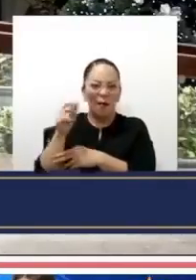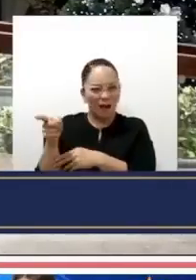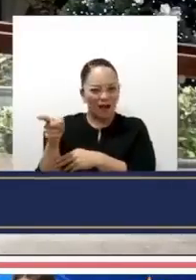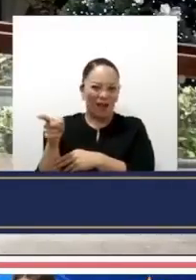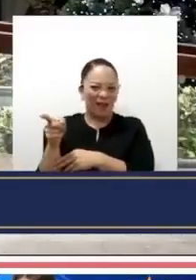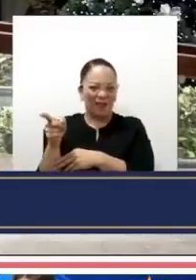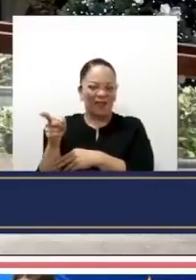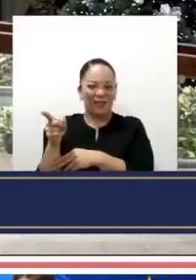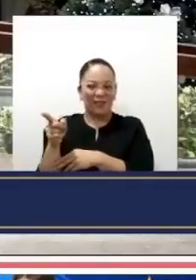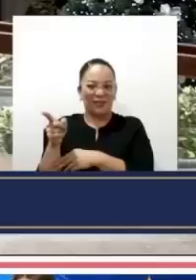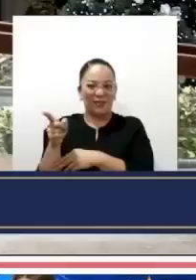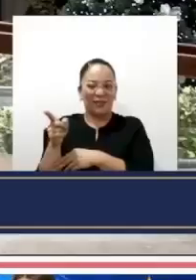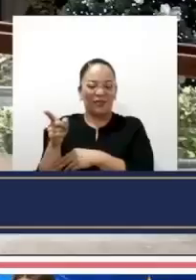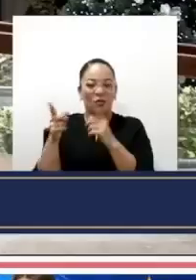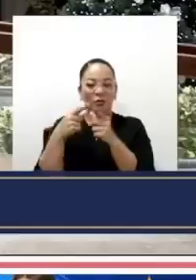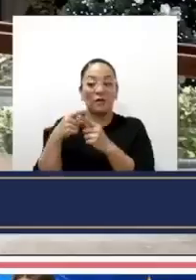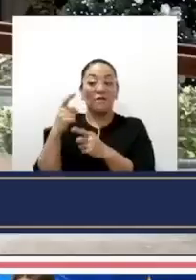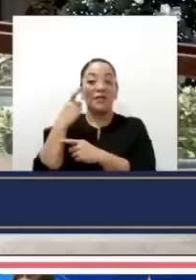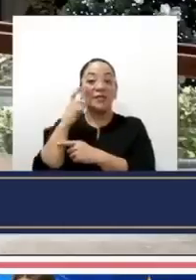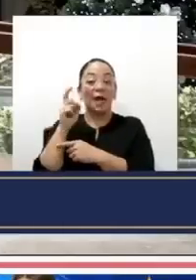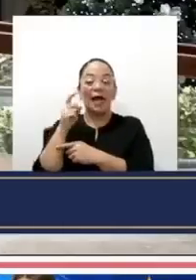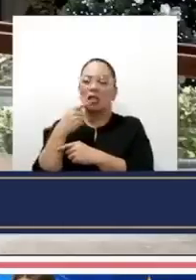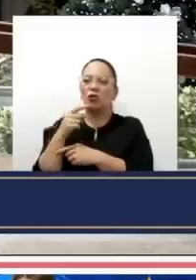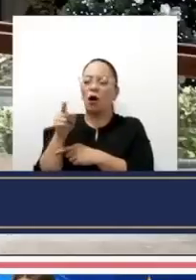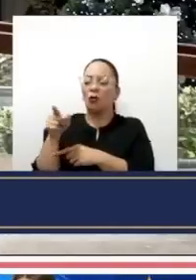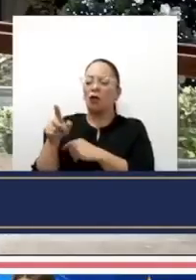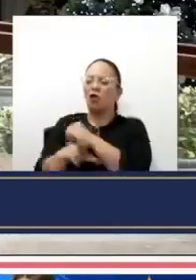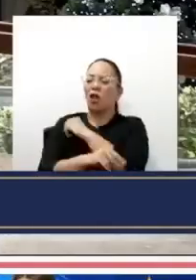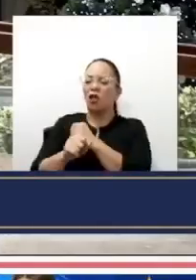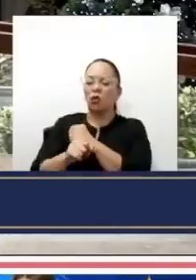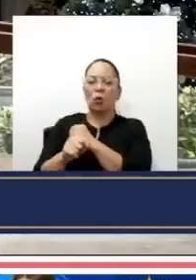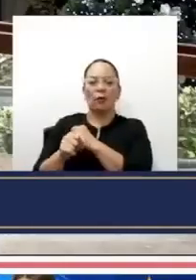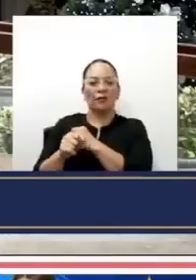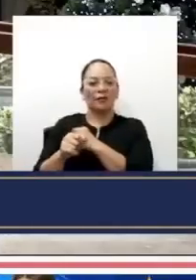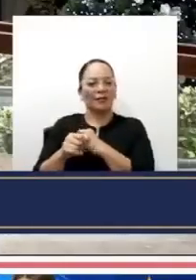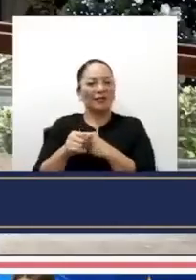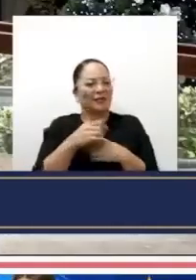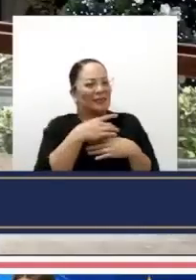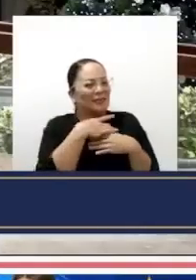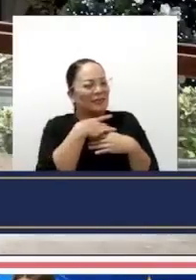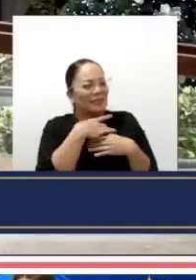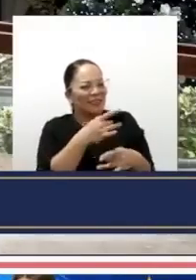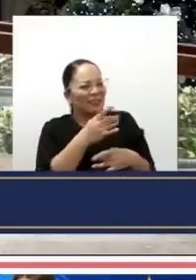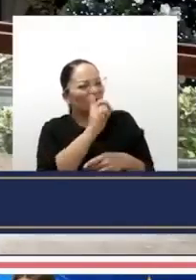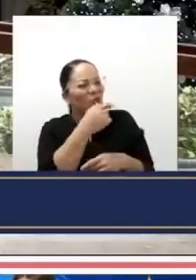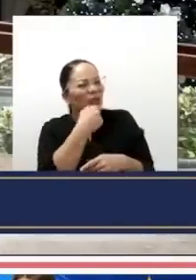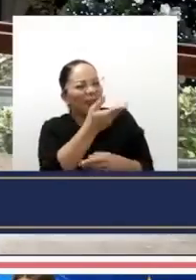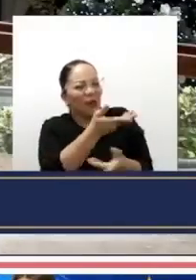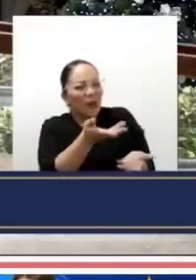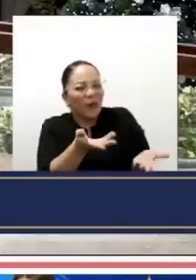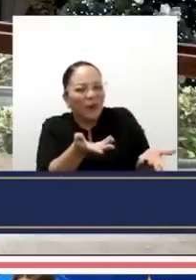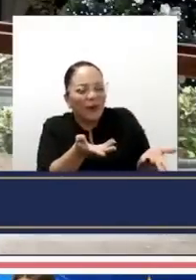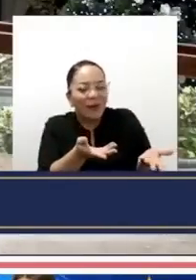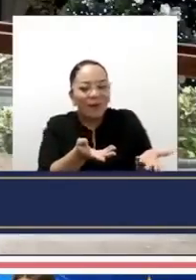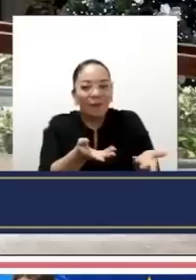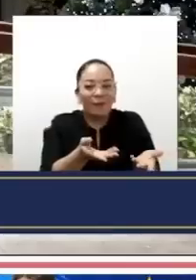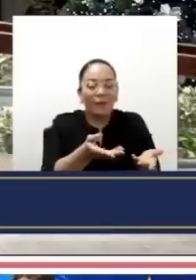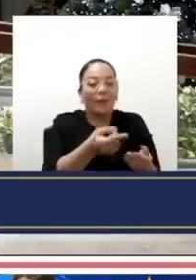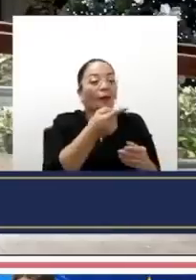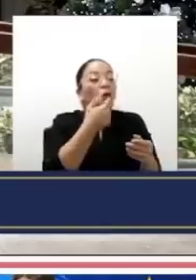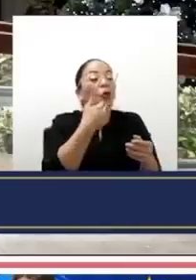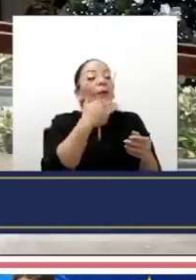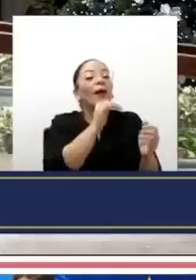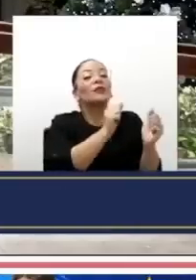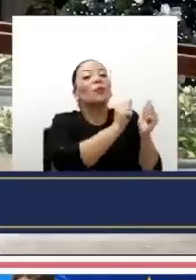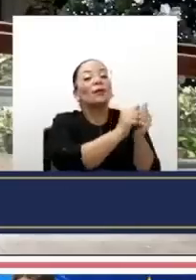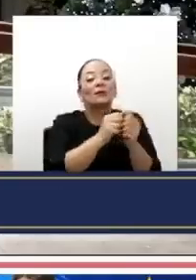y entonces el fiscal dice, aquí hay delito. No, y lo interesante es dónde dijo la jetonada. ¿A dónde le dijo? En Malas Compañías.